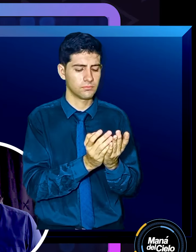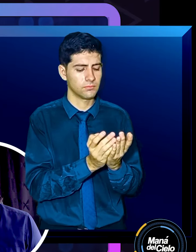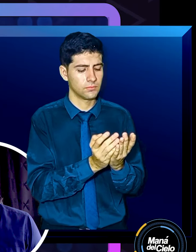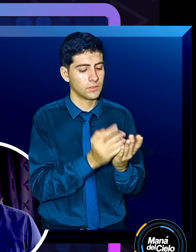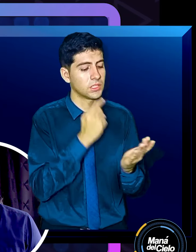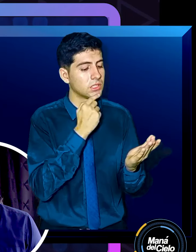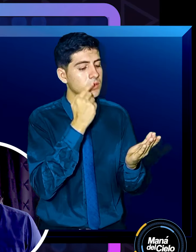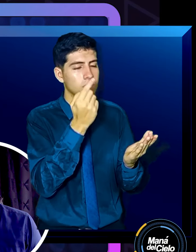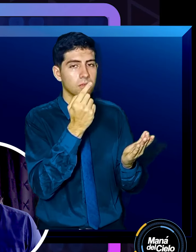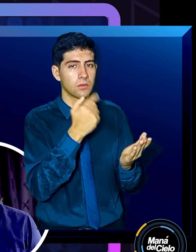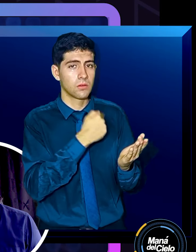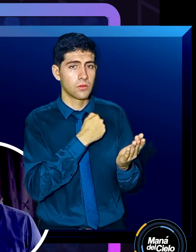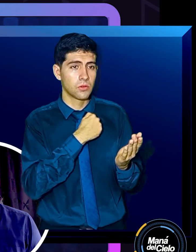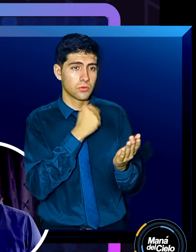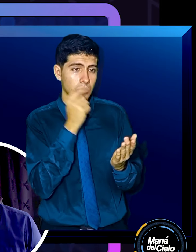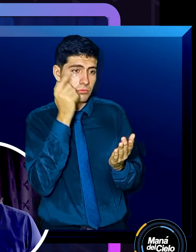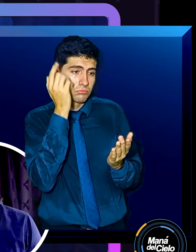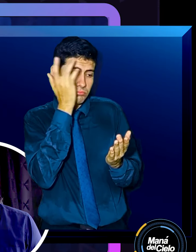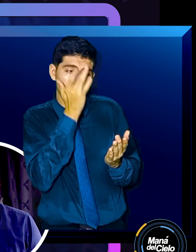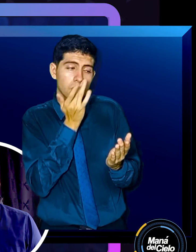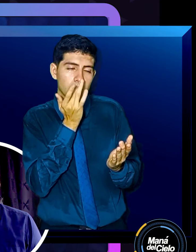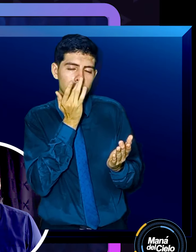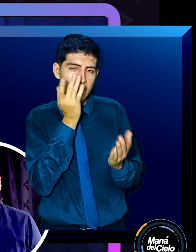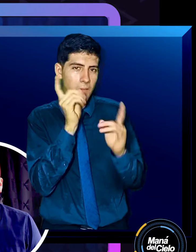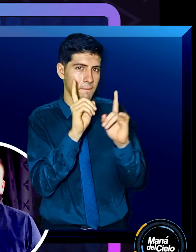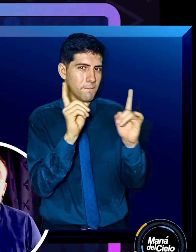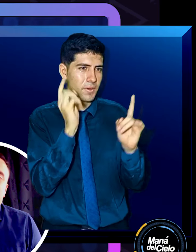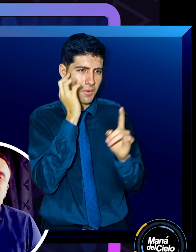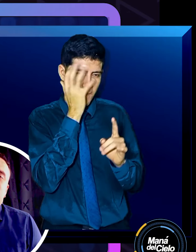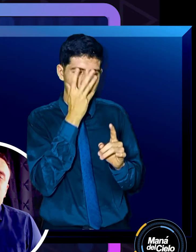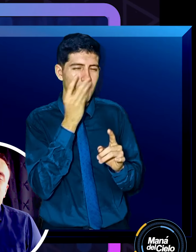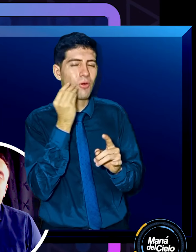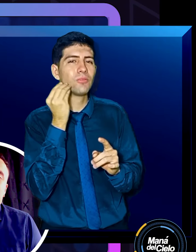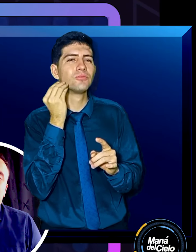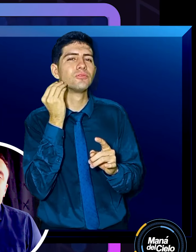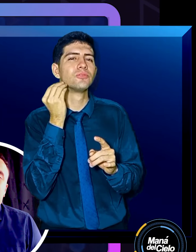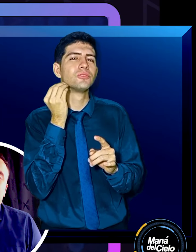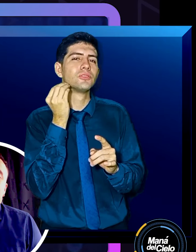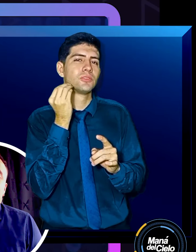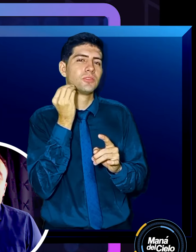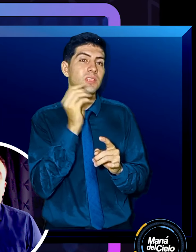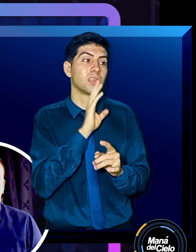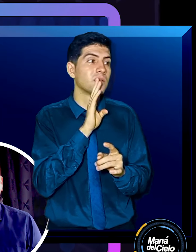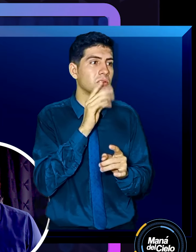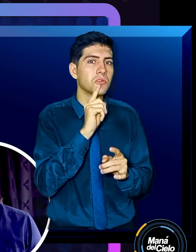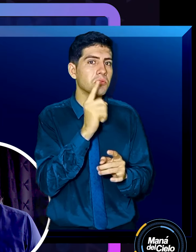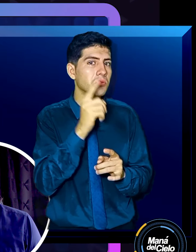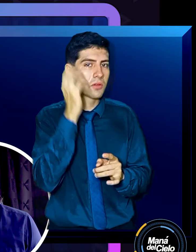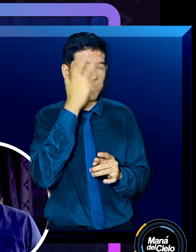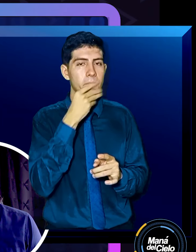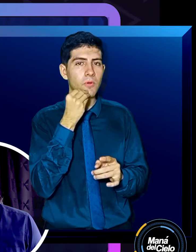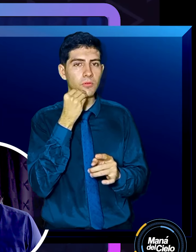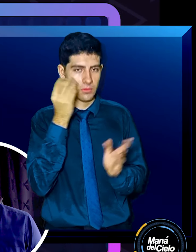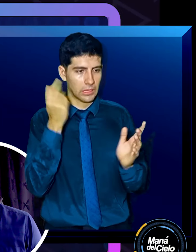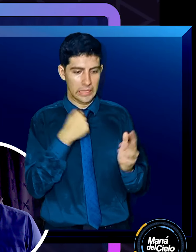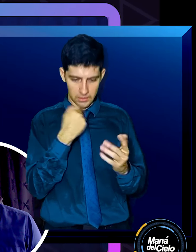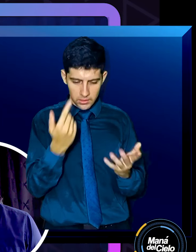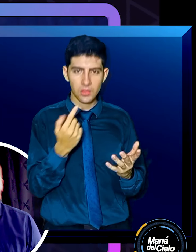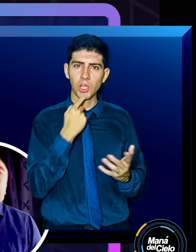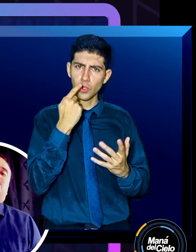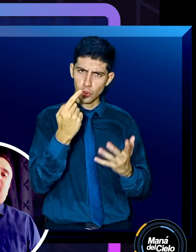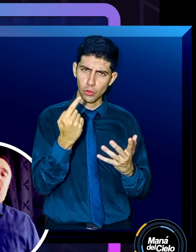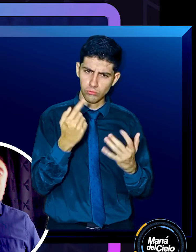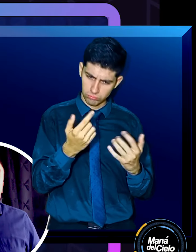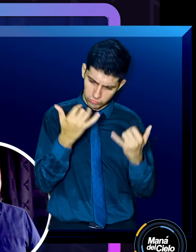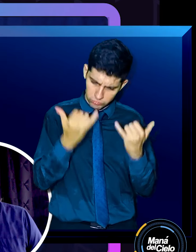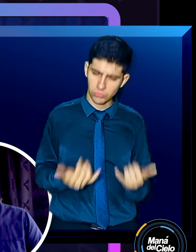pero deseable. Digo, ¿quién dijo que es bonita? Ella descubrió que es bonita. El sol me